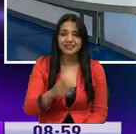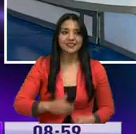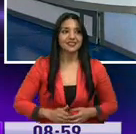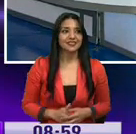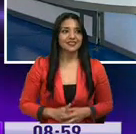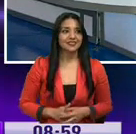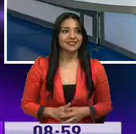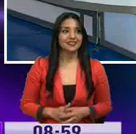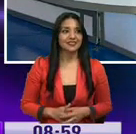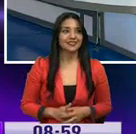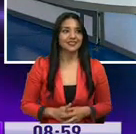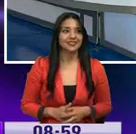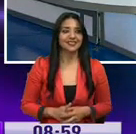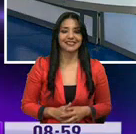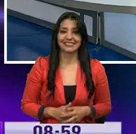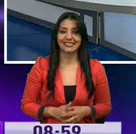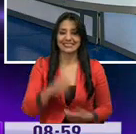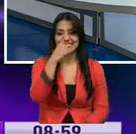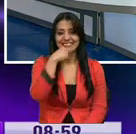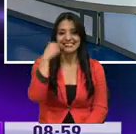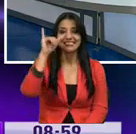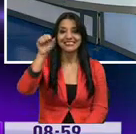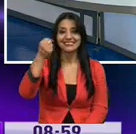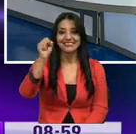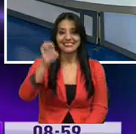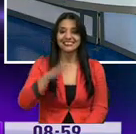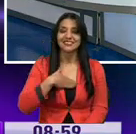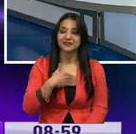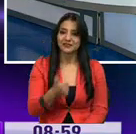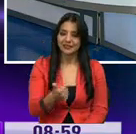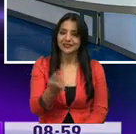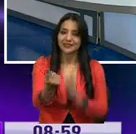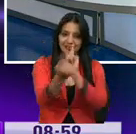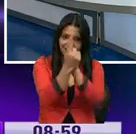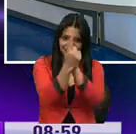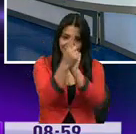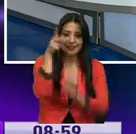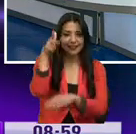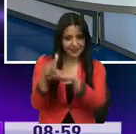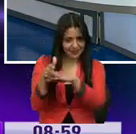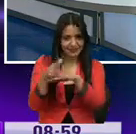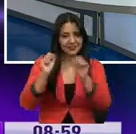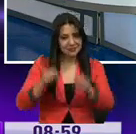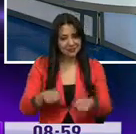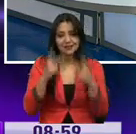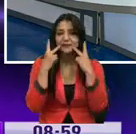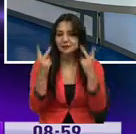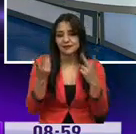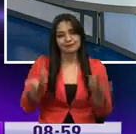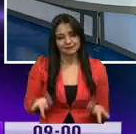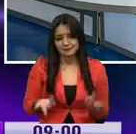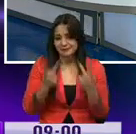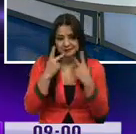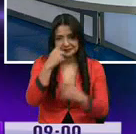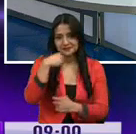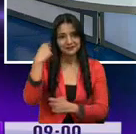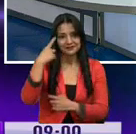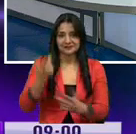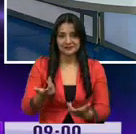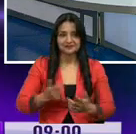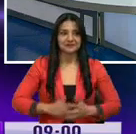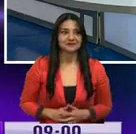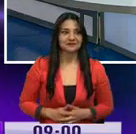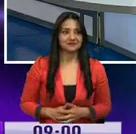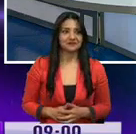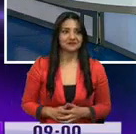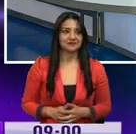Casi no le miramos. ¿Qué? La Isa. Hola, Isa. Acércate a la cámara, porque querida. No te vemos. O sea,